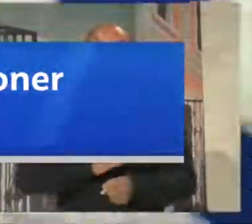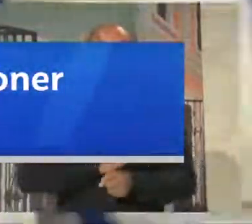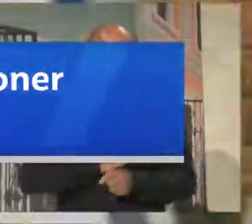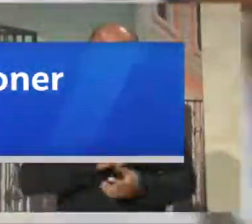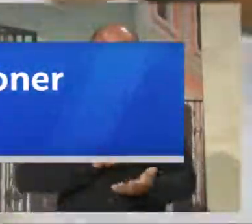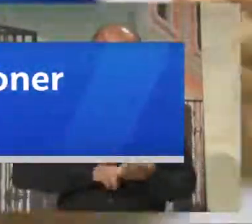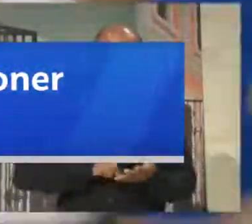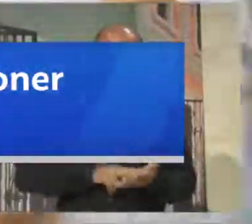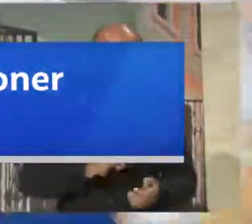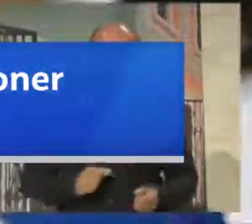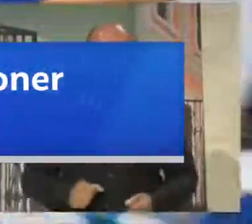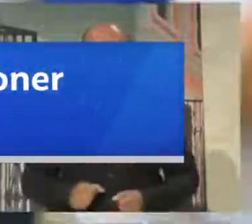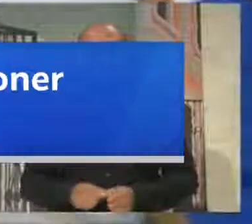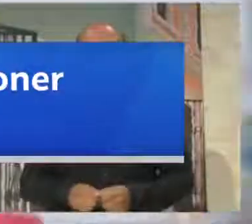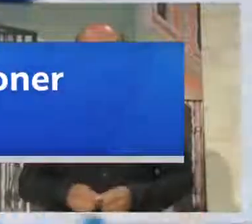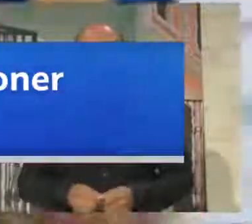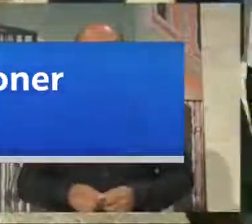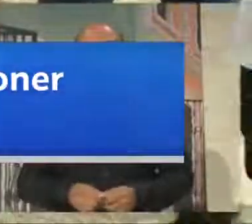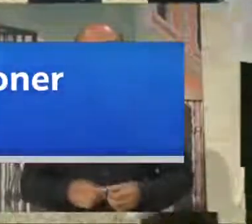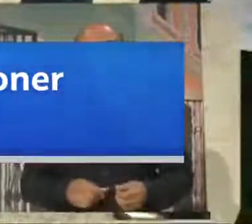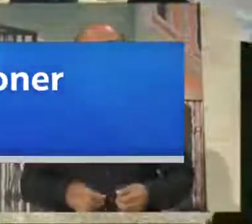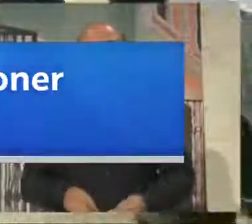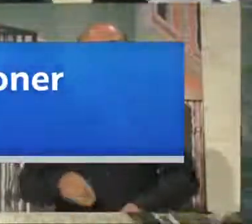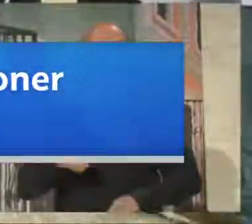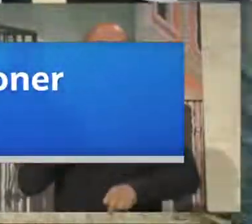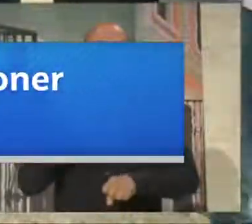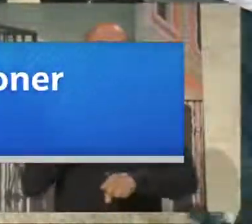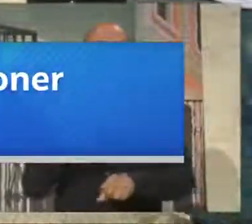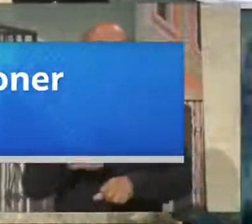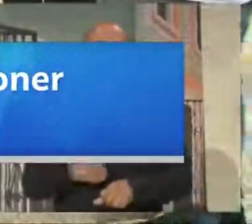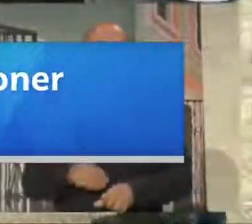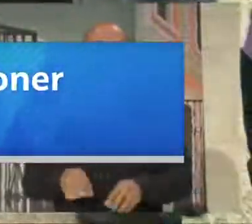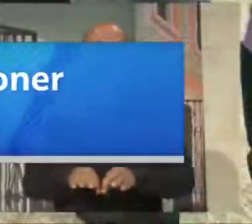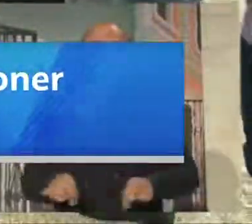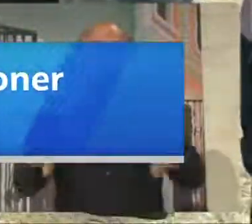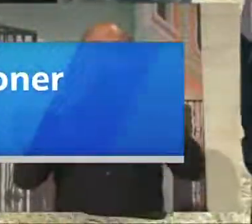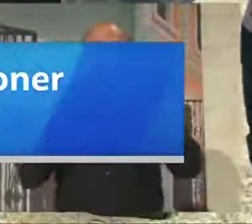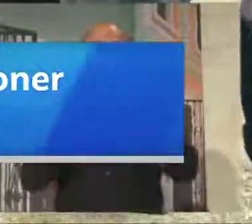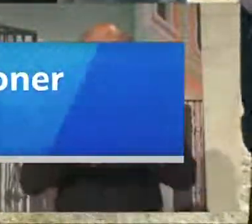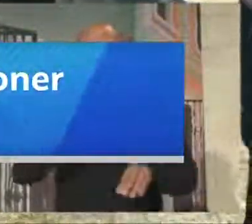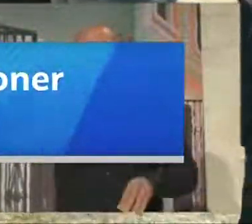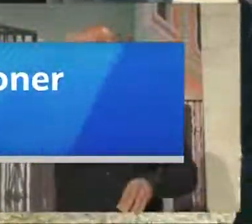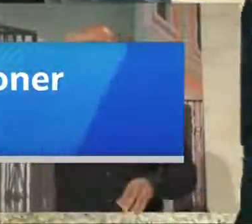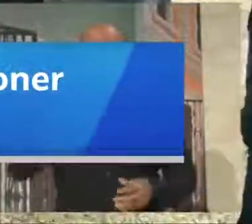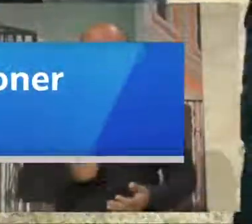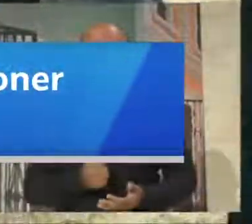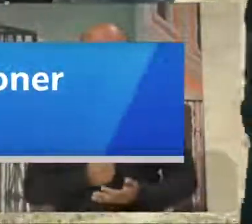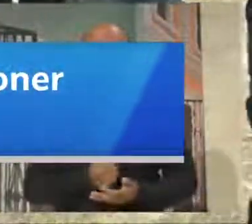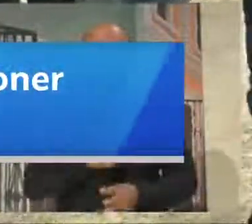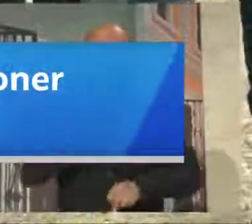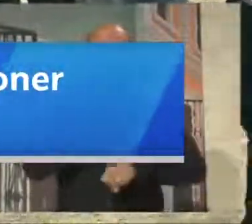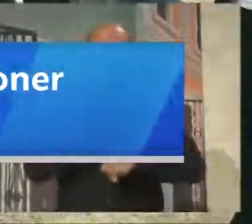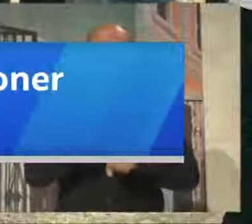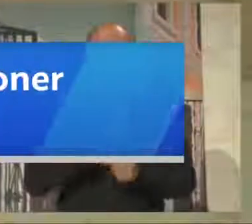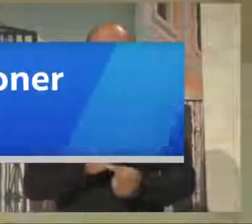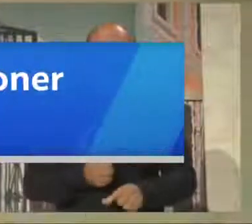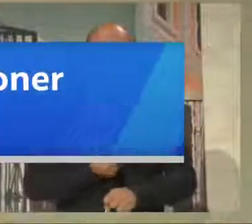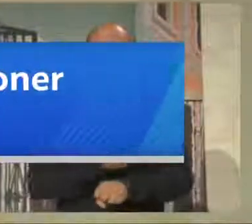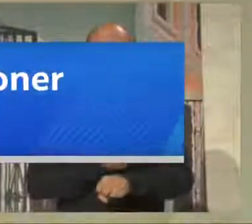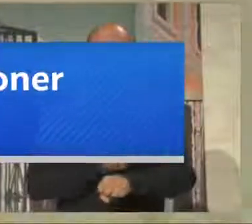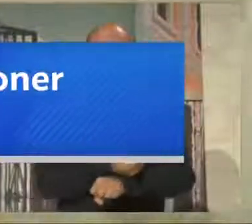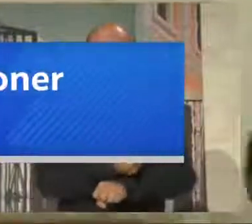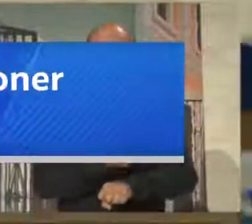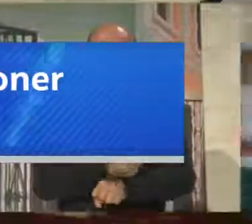estado, mejorando el tejido social. En relación al programa Cambia tu Tiempo, que es único a nivel nacional, indicó que este ha transformado la vida